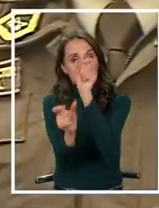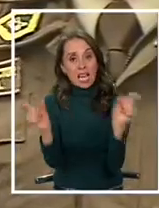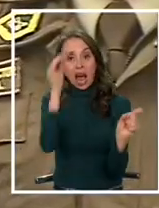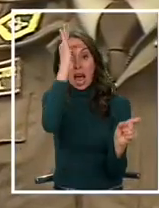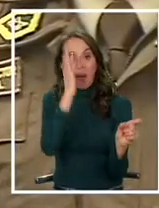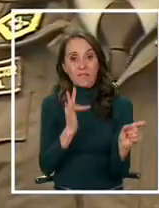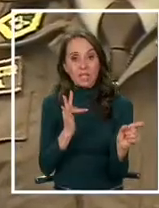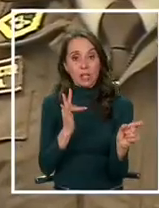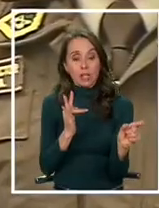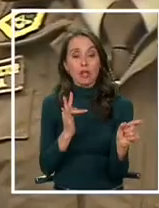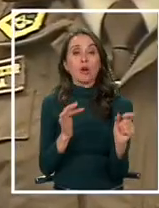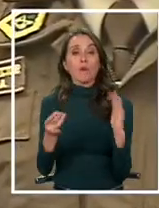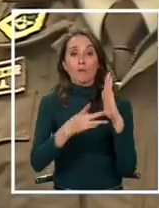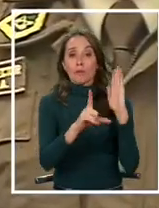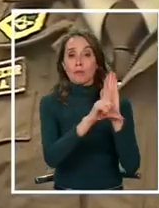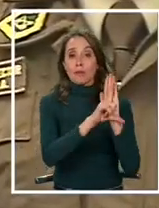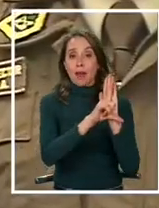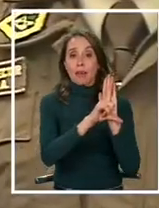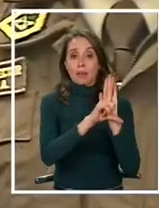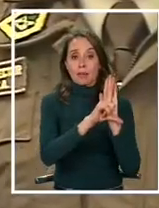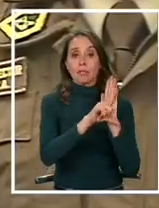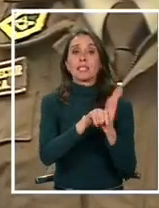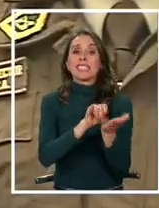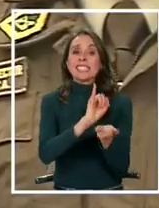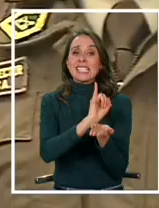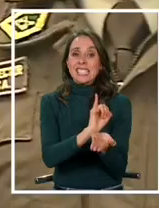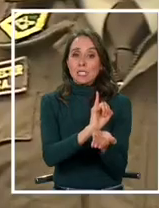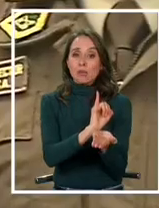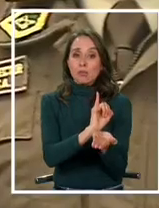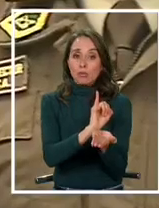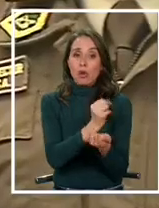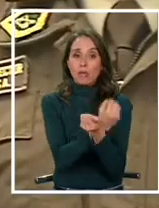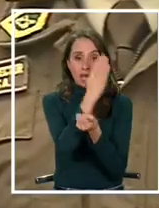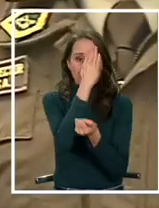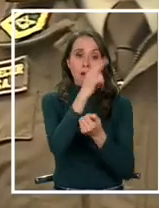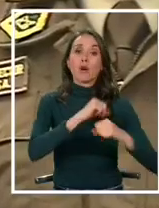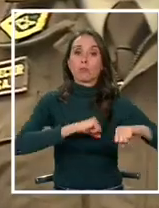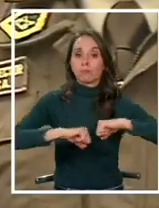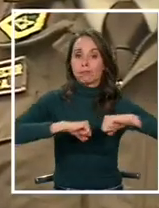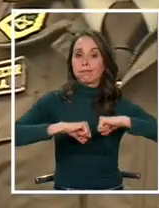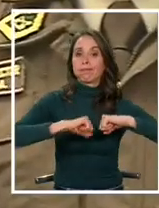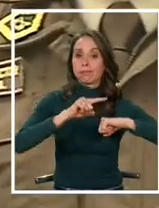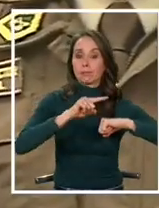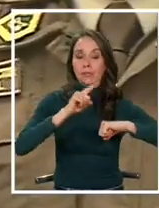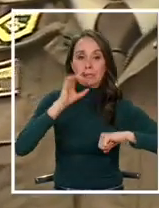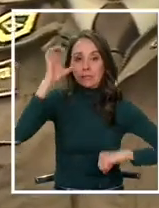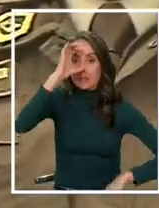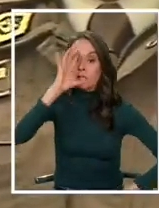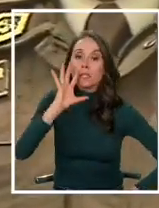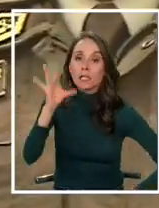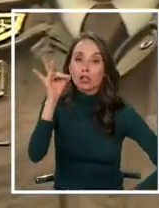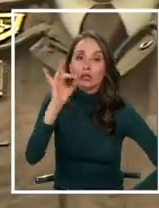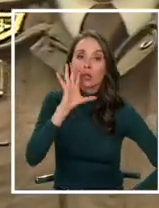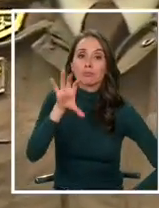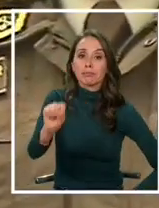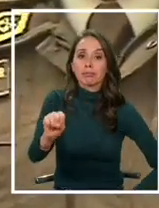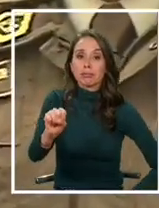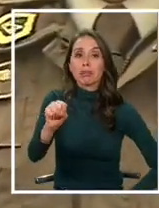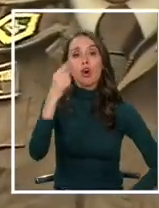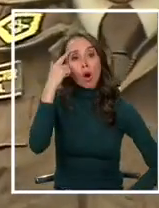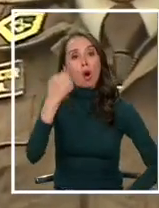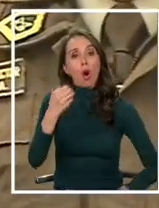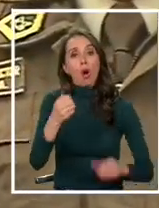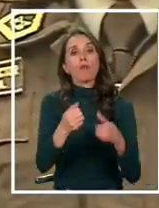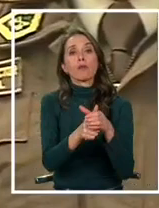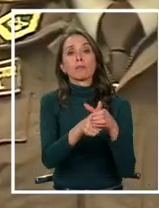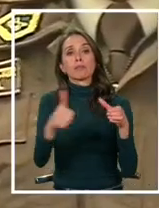involucrados en hechos delictuales evidentemente la institución activamente está trabajando por encontrarlos detectarlos y obviamente